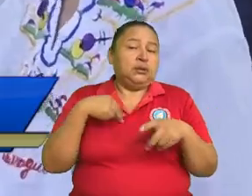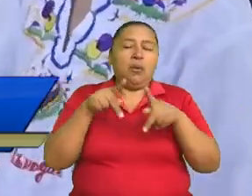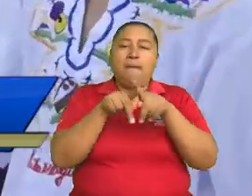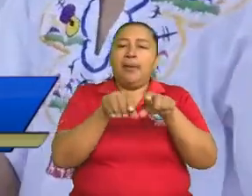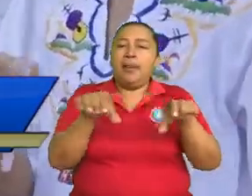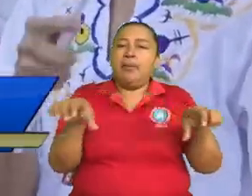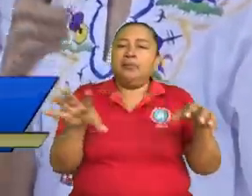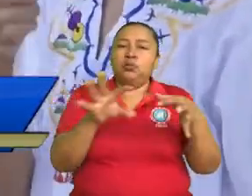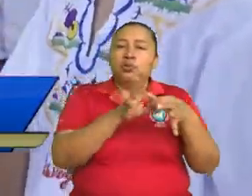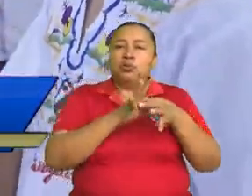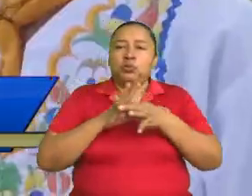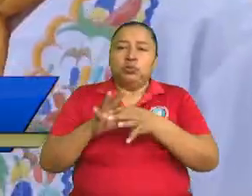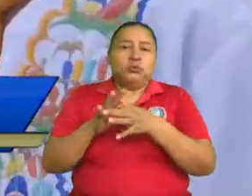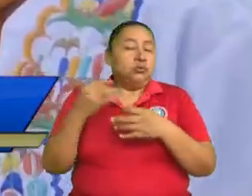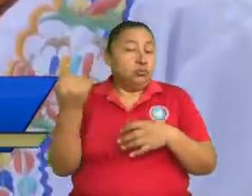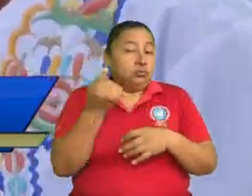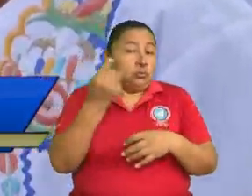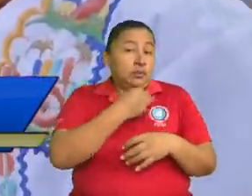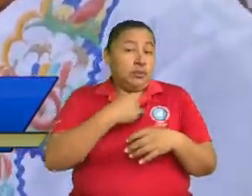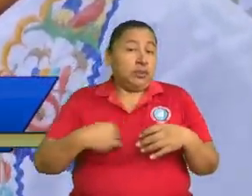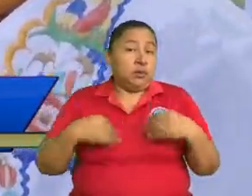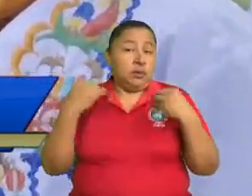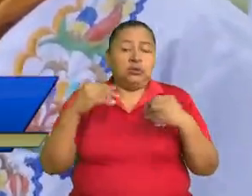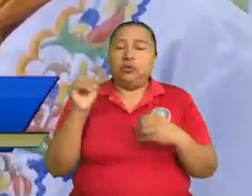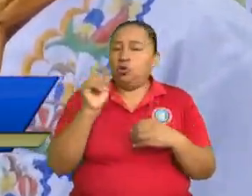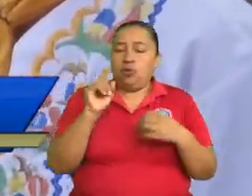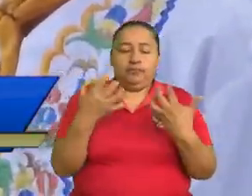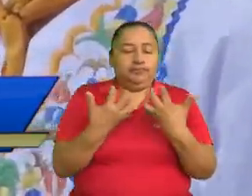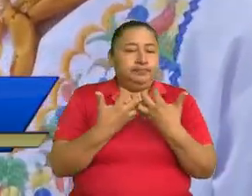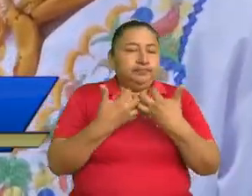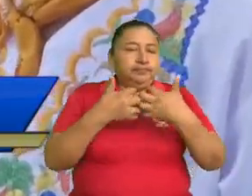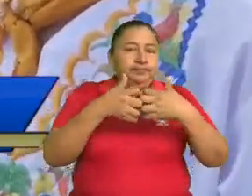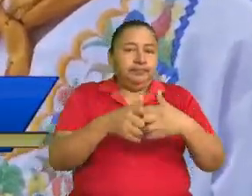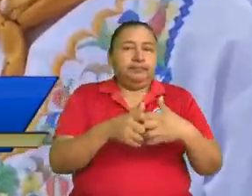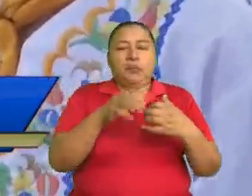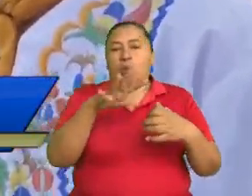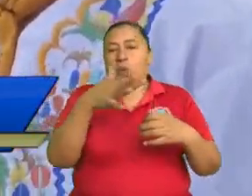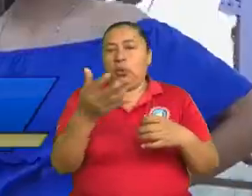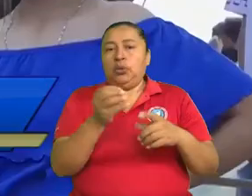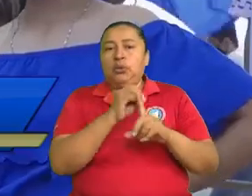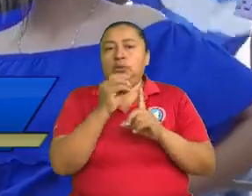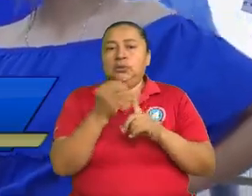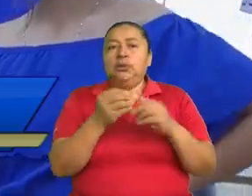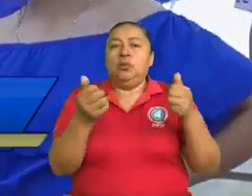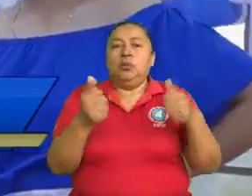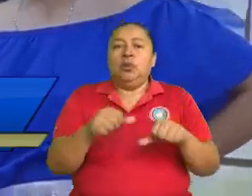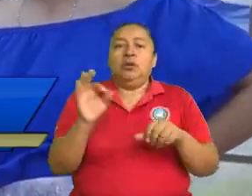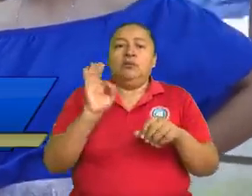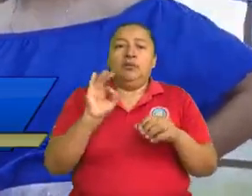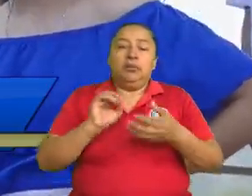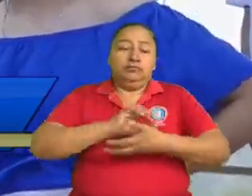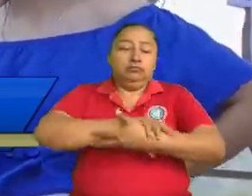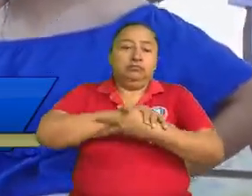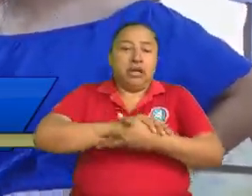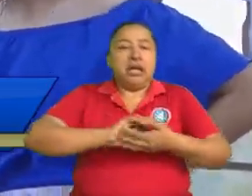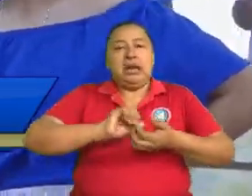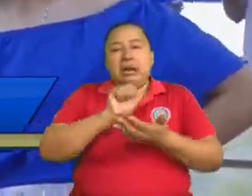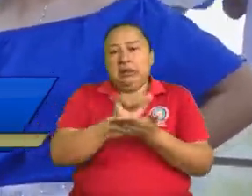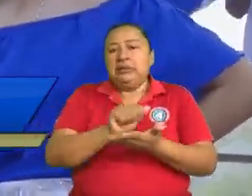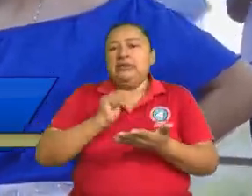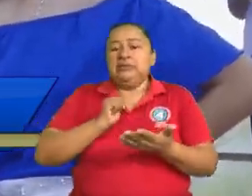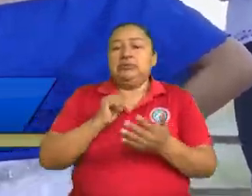conjunto, incluso no solamente el Ministerio de Educación. Articulado. Es articulado de acuerdo a nuestro modelo, que es el modelo de alianzas, de